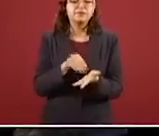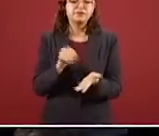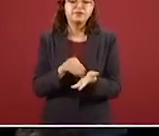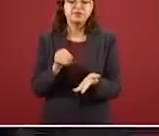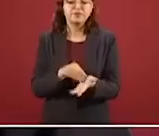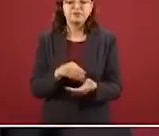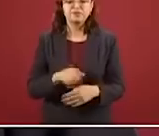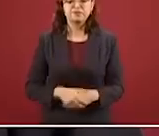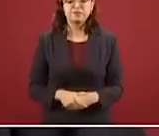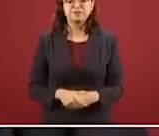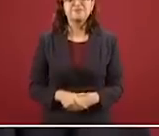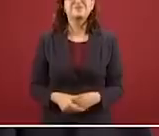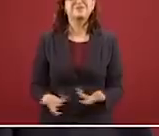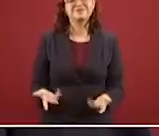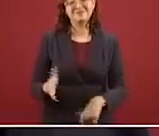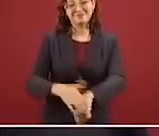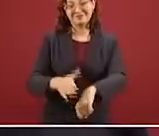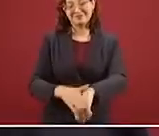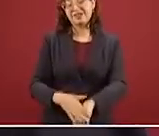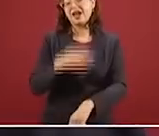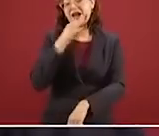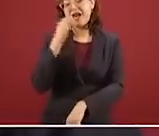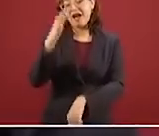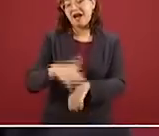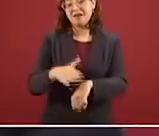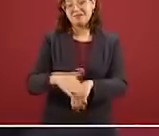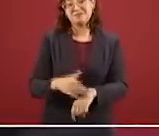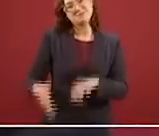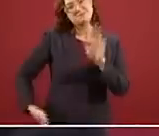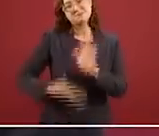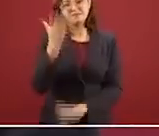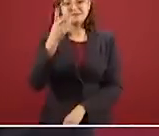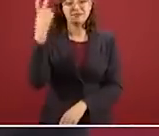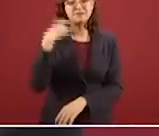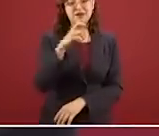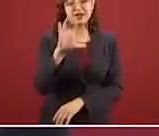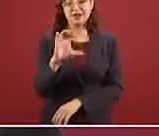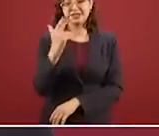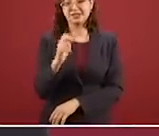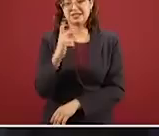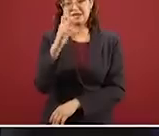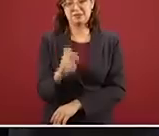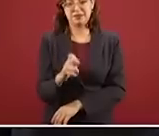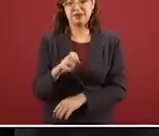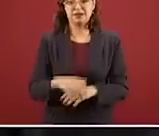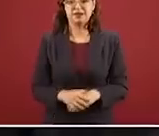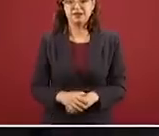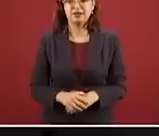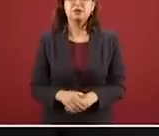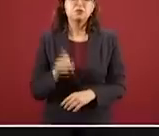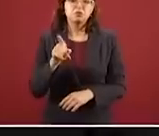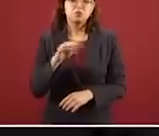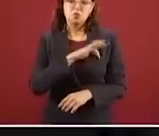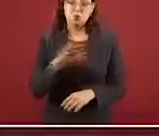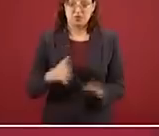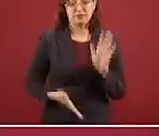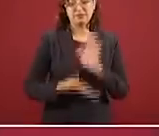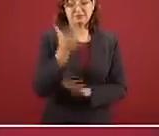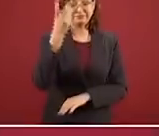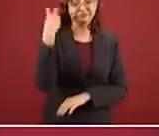Aprovecho para recomendar el viaje en el Chepe para los que tengan posibilidad de